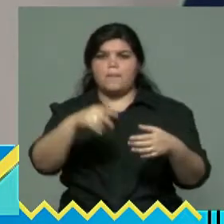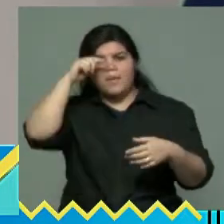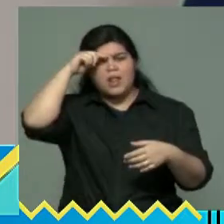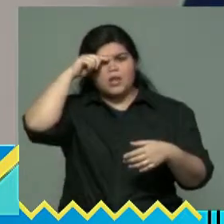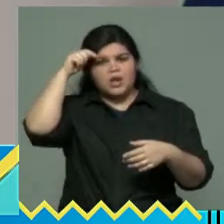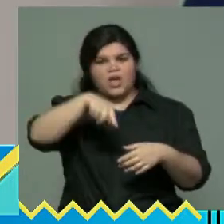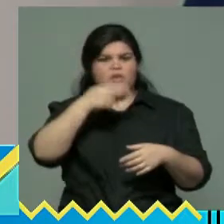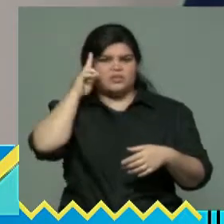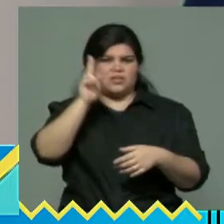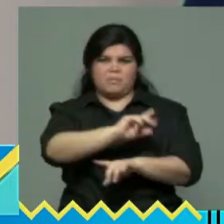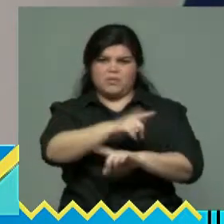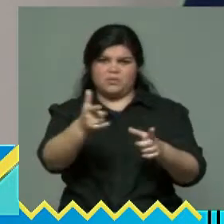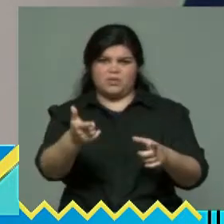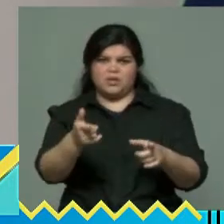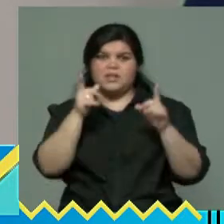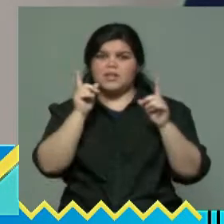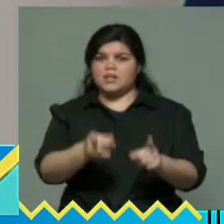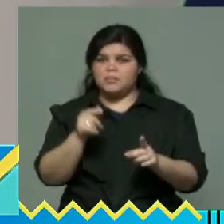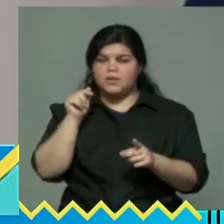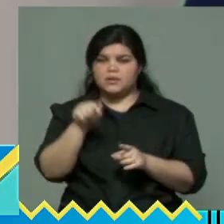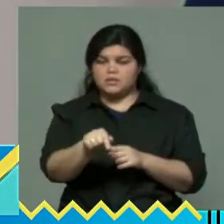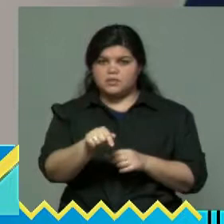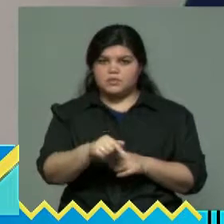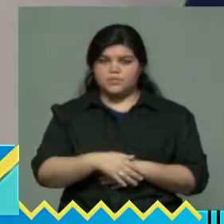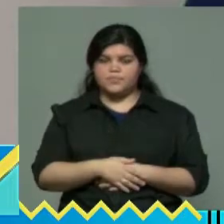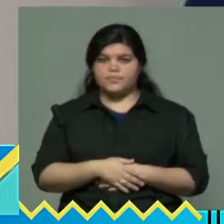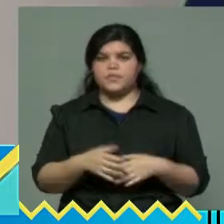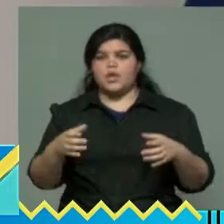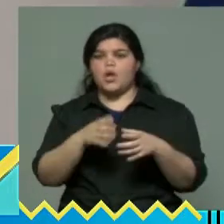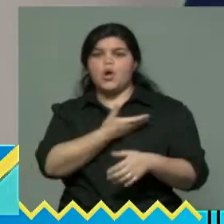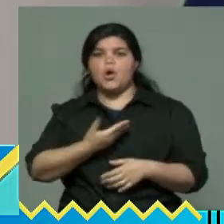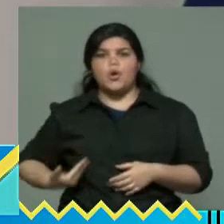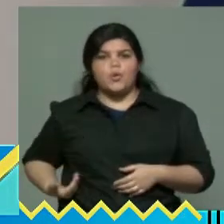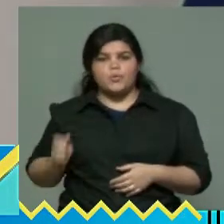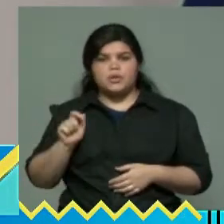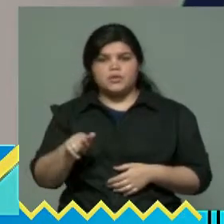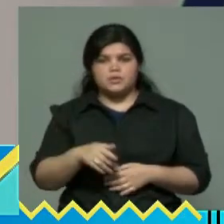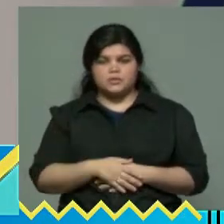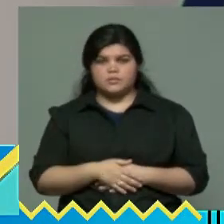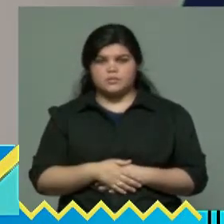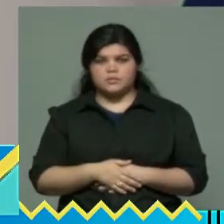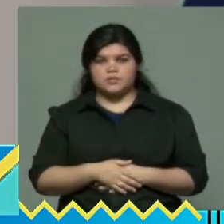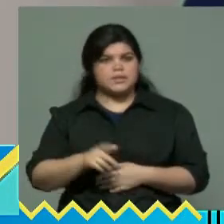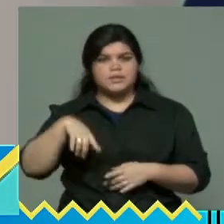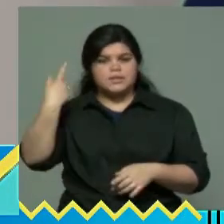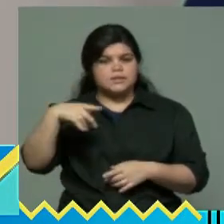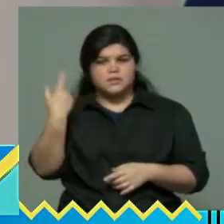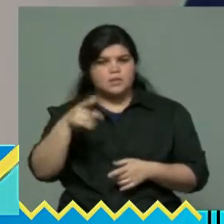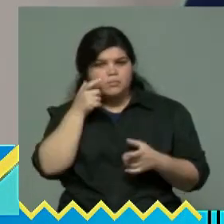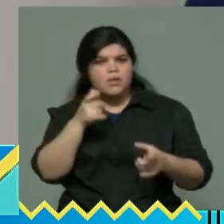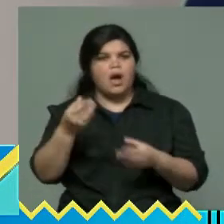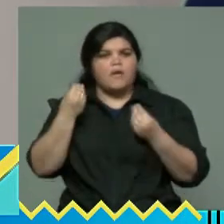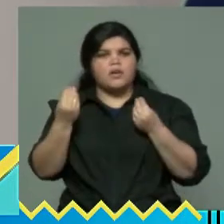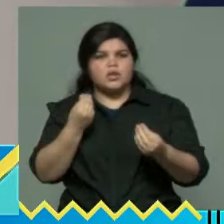respeto, y también parte de ese envalentonamiento del gobierno que permanentemente mide sus acciones en función de